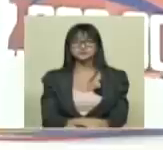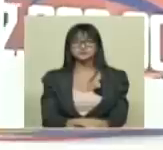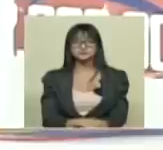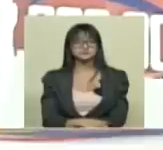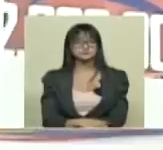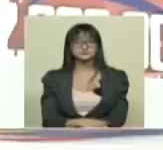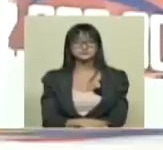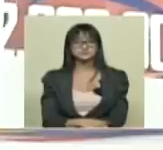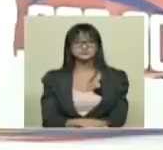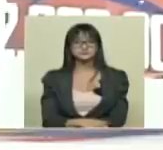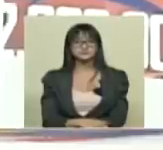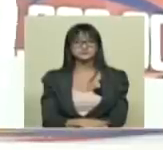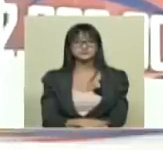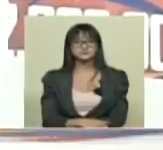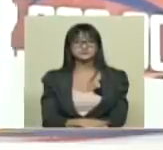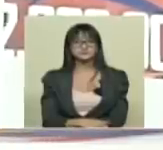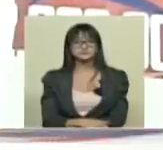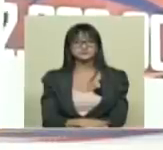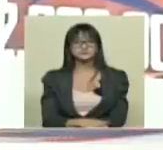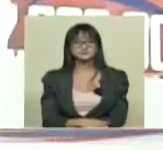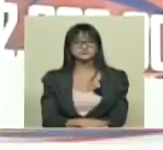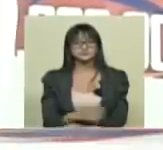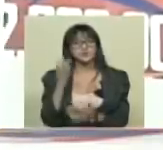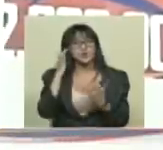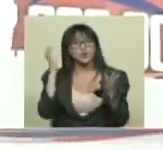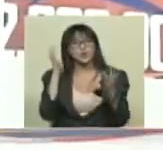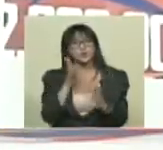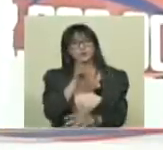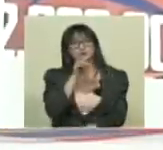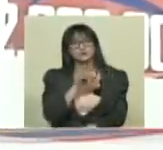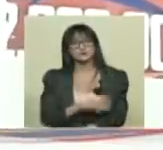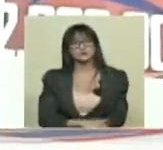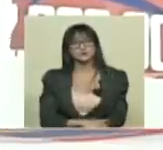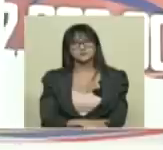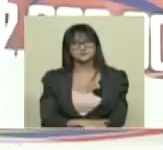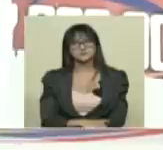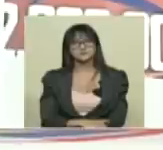Válgame Dios, pues. ¿Ah?